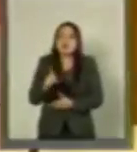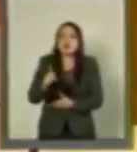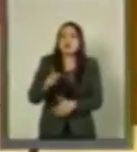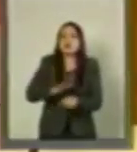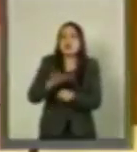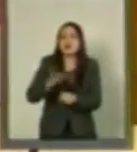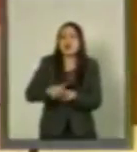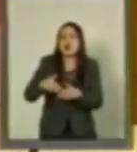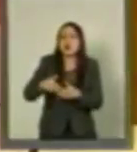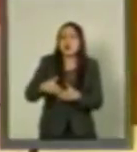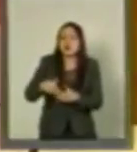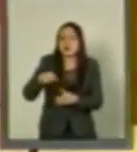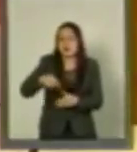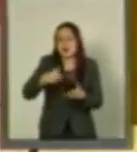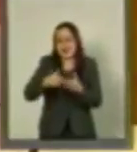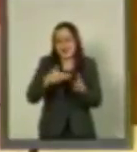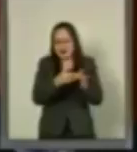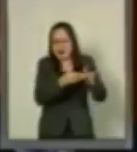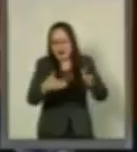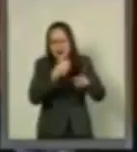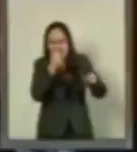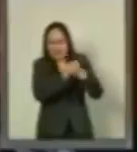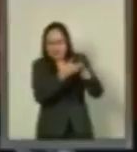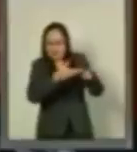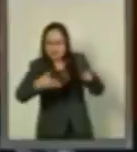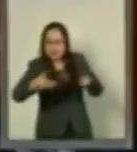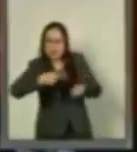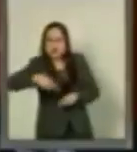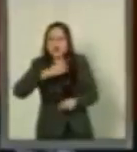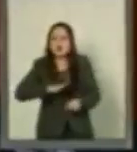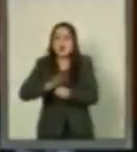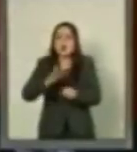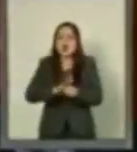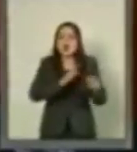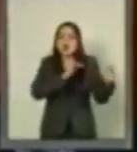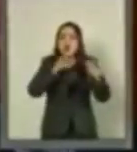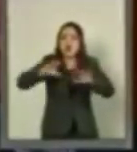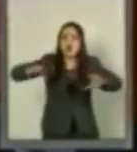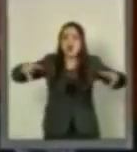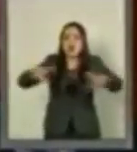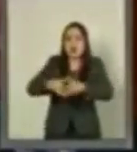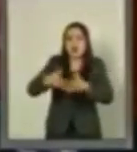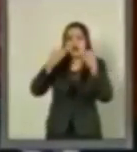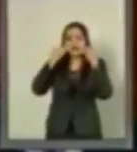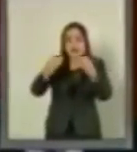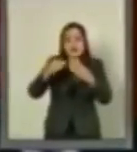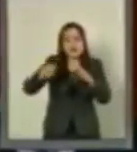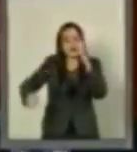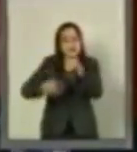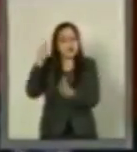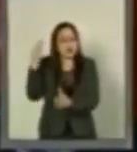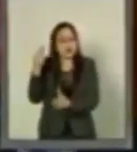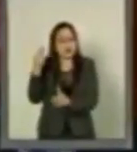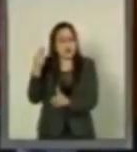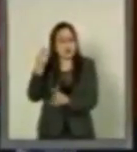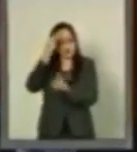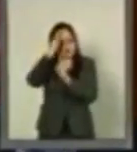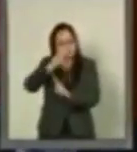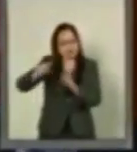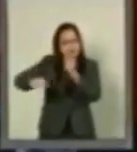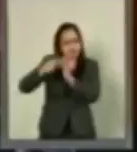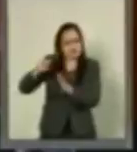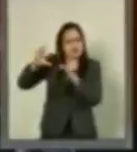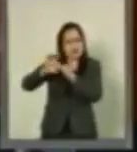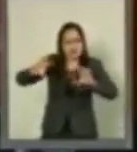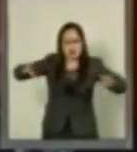los años que aquí me refiero, tuvimos el descaro hasta de llevarlos a firmar como testigos de honor en